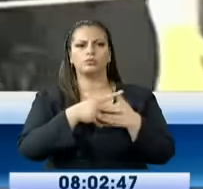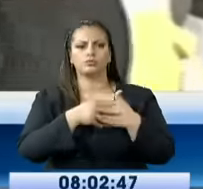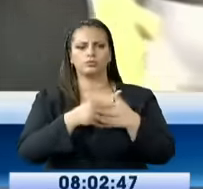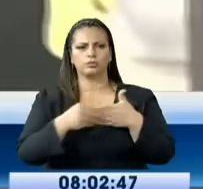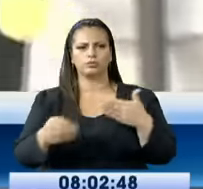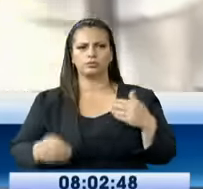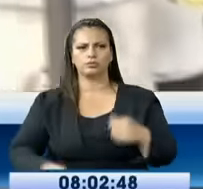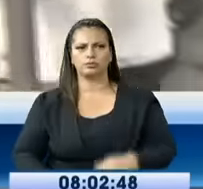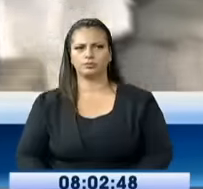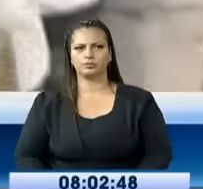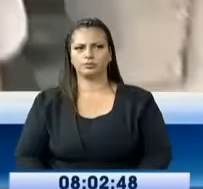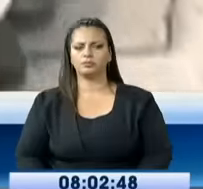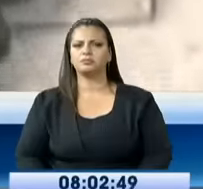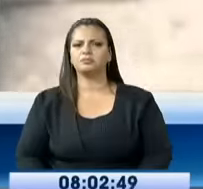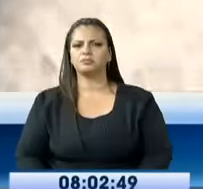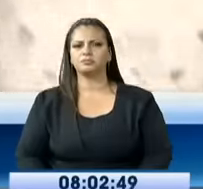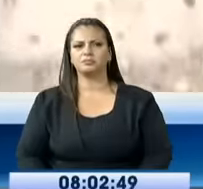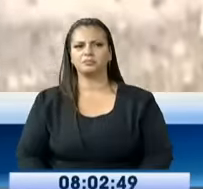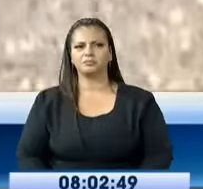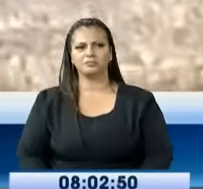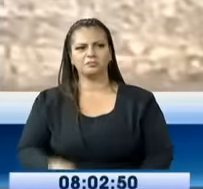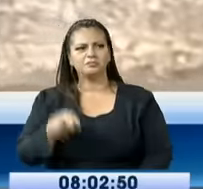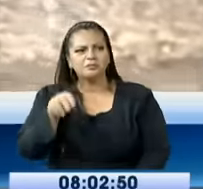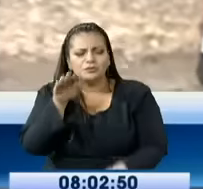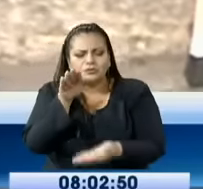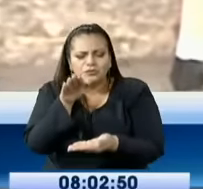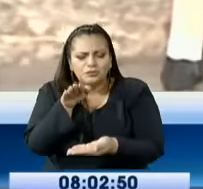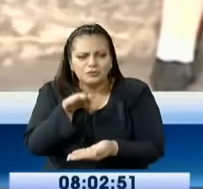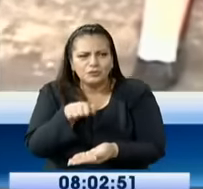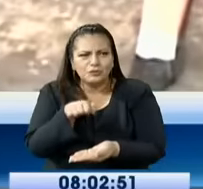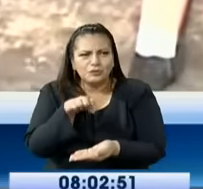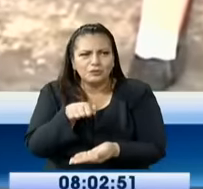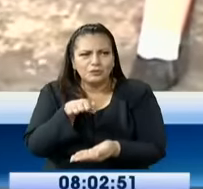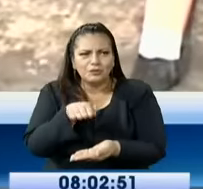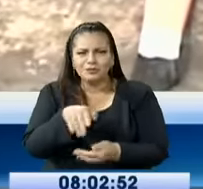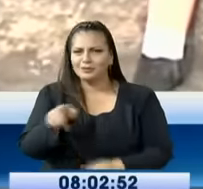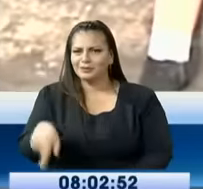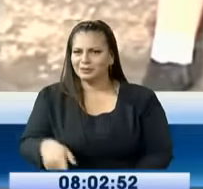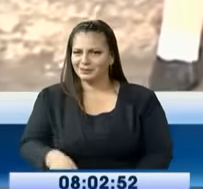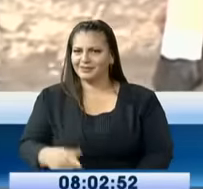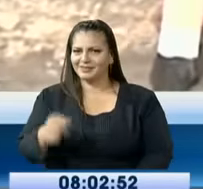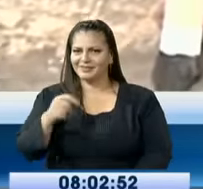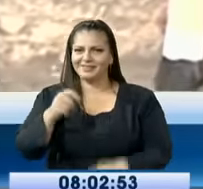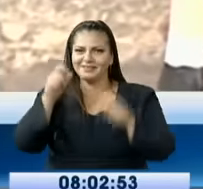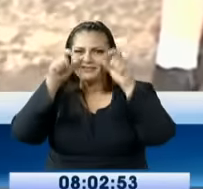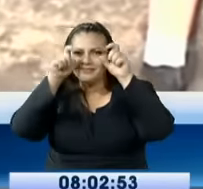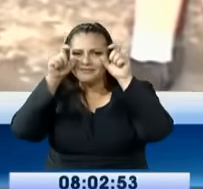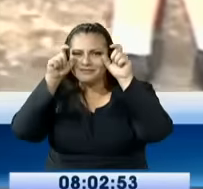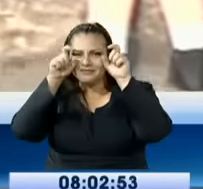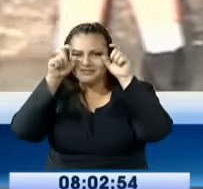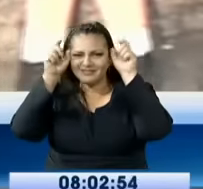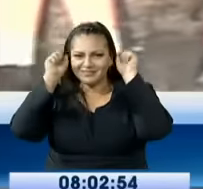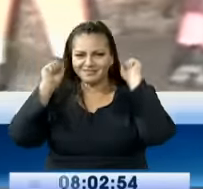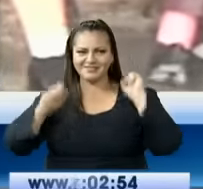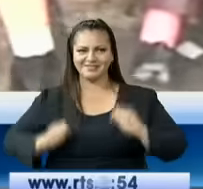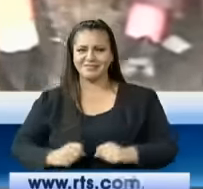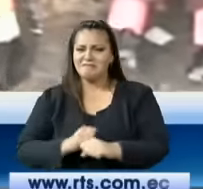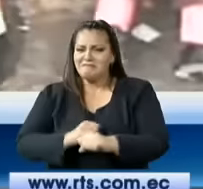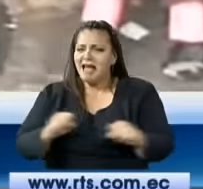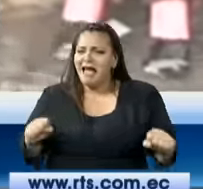$8 los más pequeñitos. Vamos a ver, ahí son los personajes del Chavo del 8. Está la Chilindrina, está el Chavo,